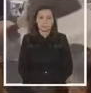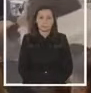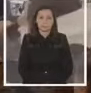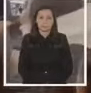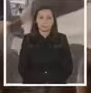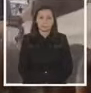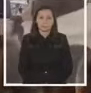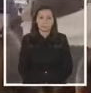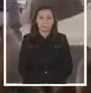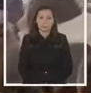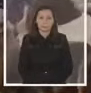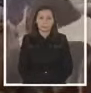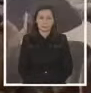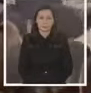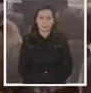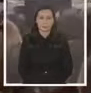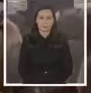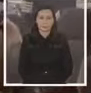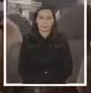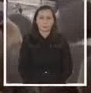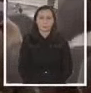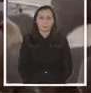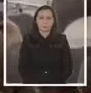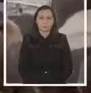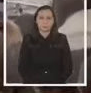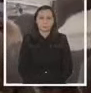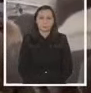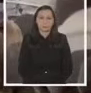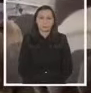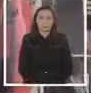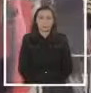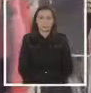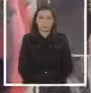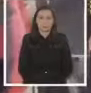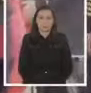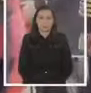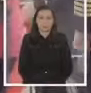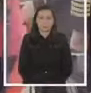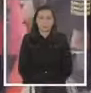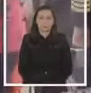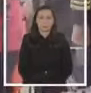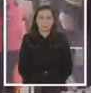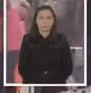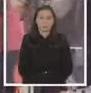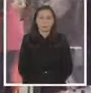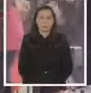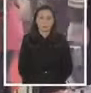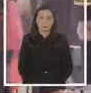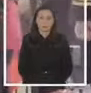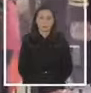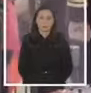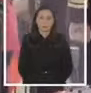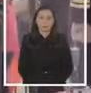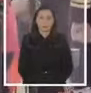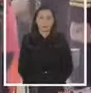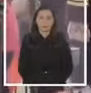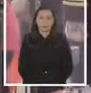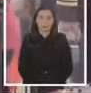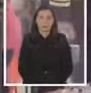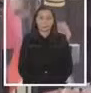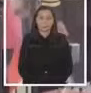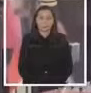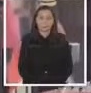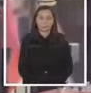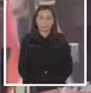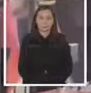de las pensiones y sobre todo lo que está más urgente ahora que ha dicho el presidente, que es las medidas en torno a la seguridad,